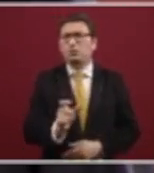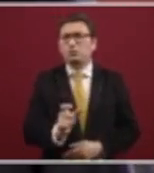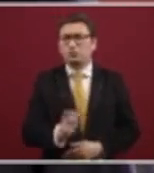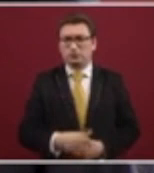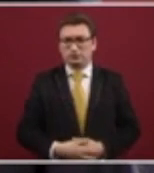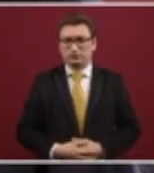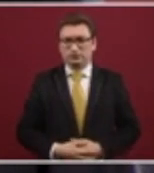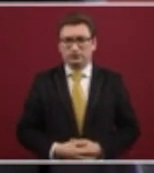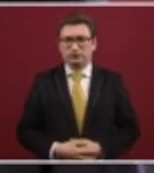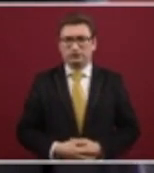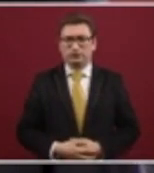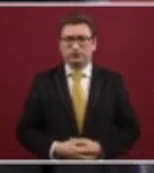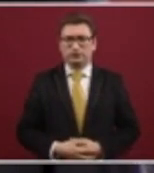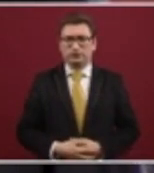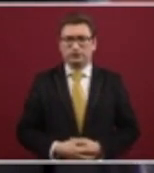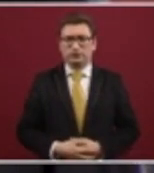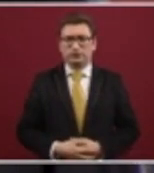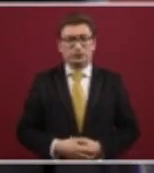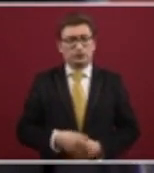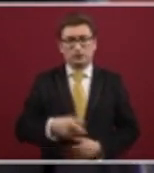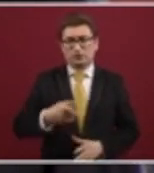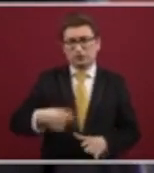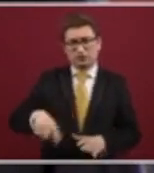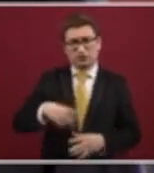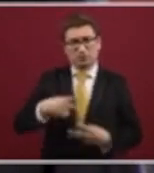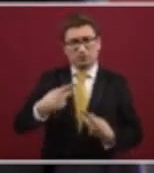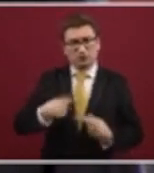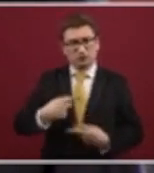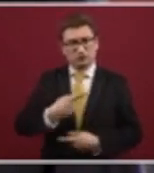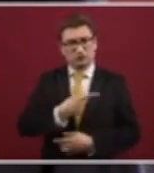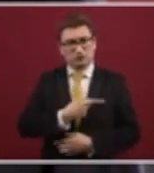llevado a los pobres